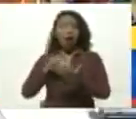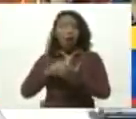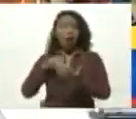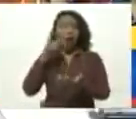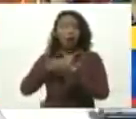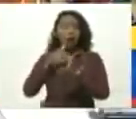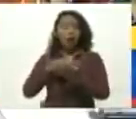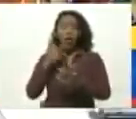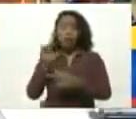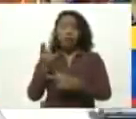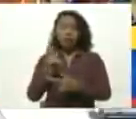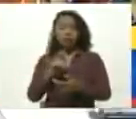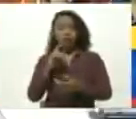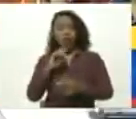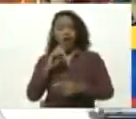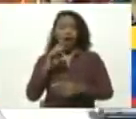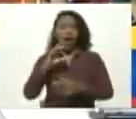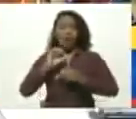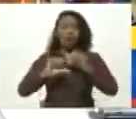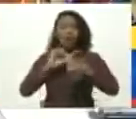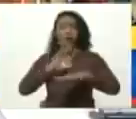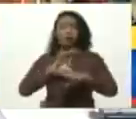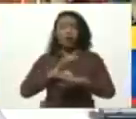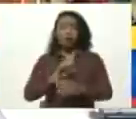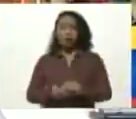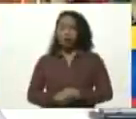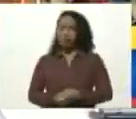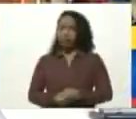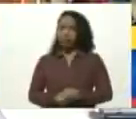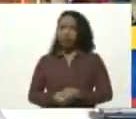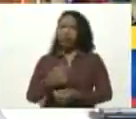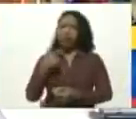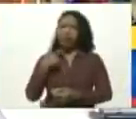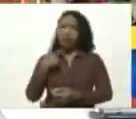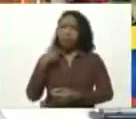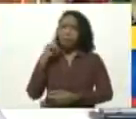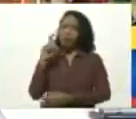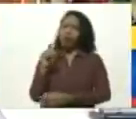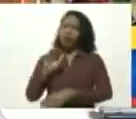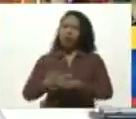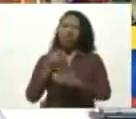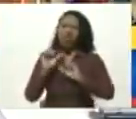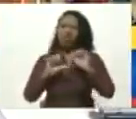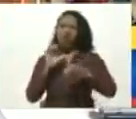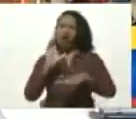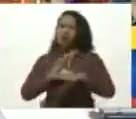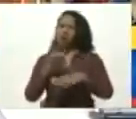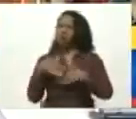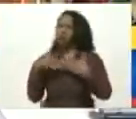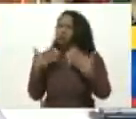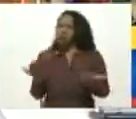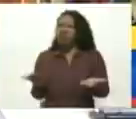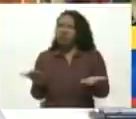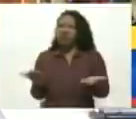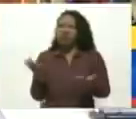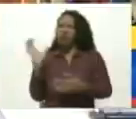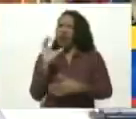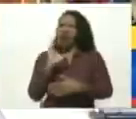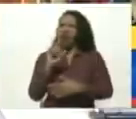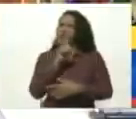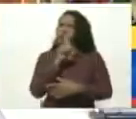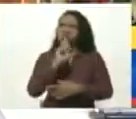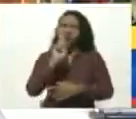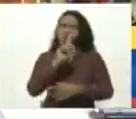así reportan. Y distrito capital. Entonces yo digo, siempre me pregunto, distrito capital, ¿qué es eso? Es que Caracas no tiene